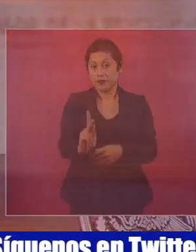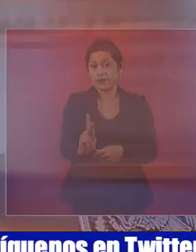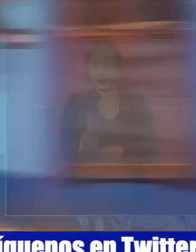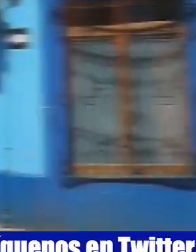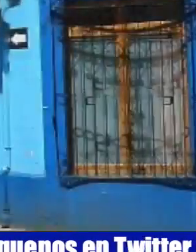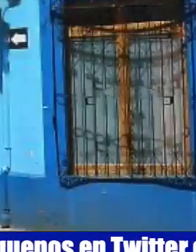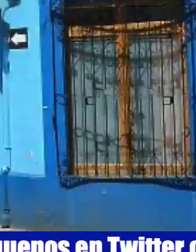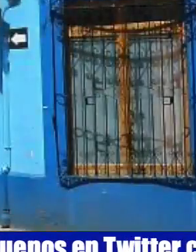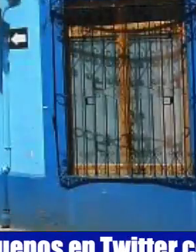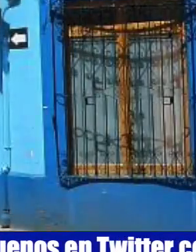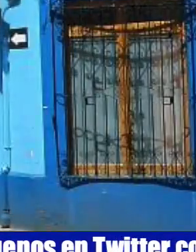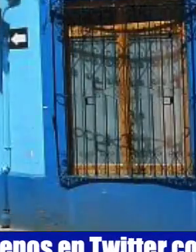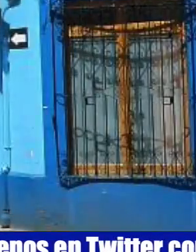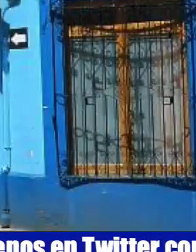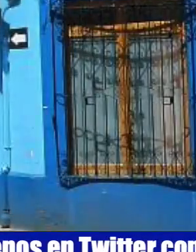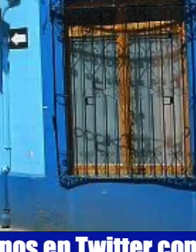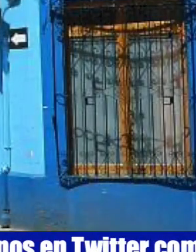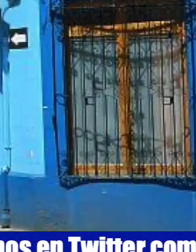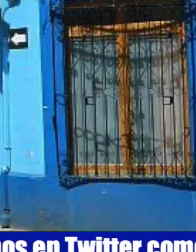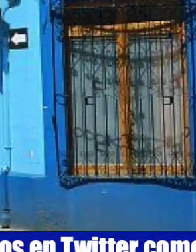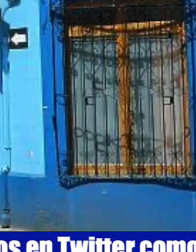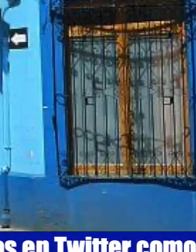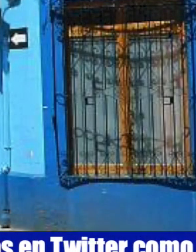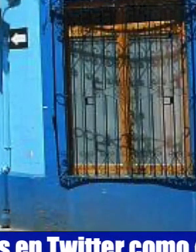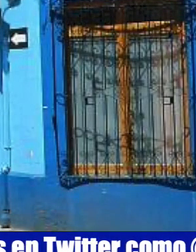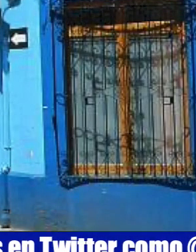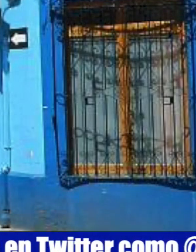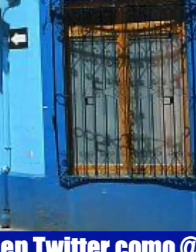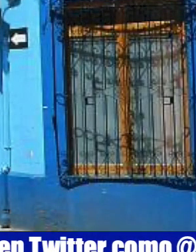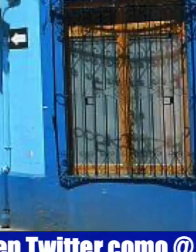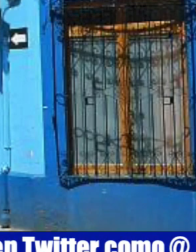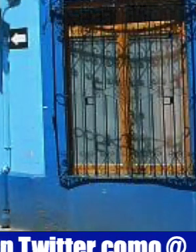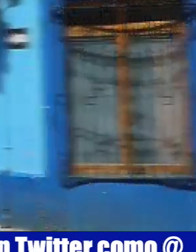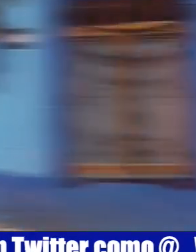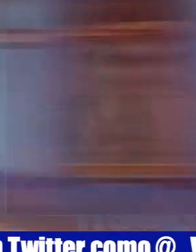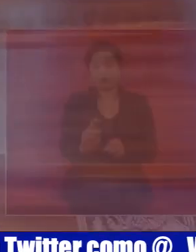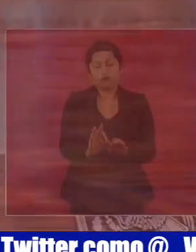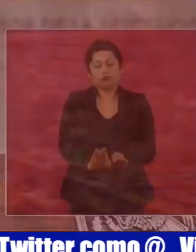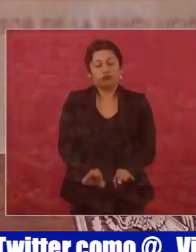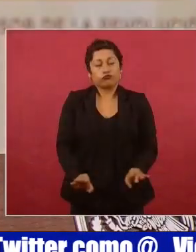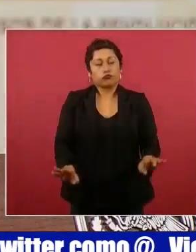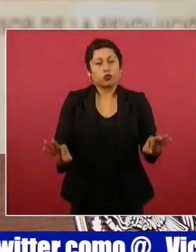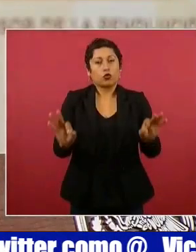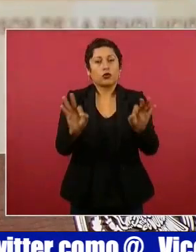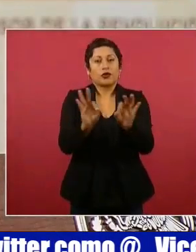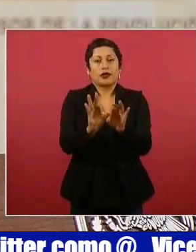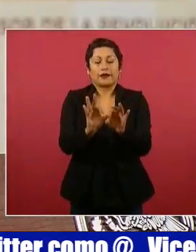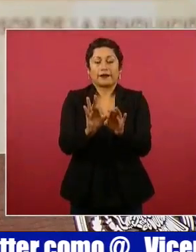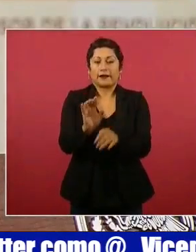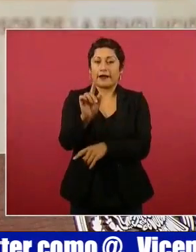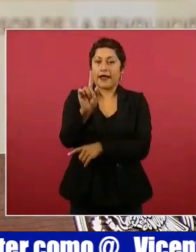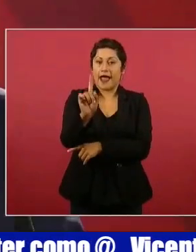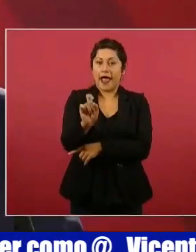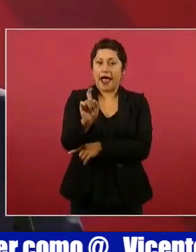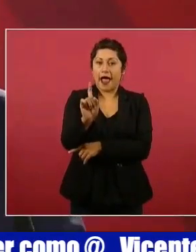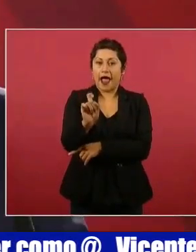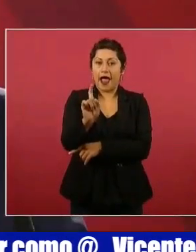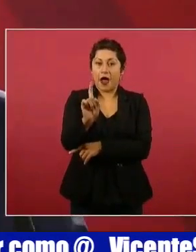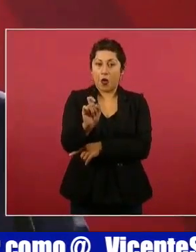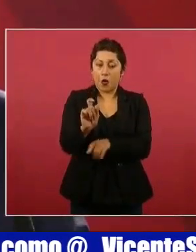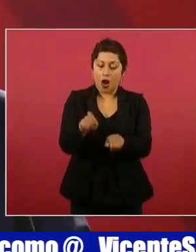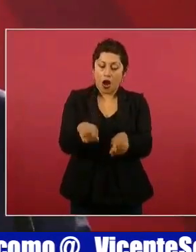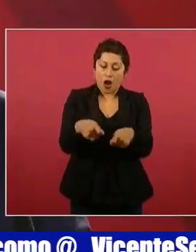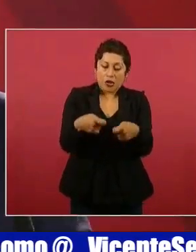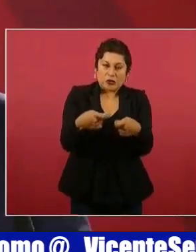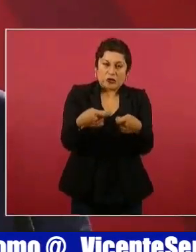medios tradicionales decidieron hacerle vacío a la conferencia matutina. Las sillas que dejaron vacantes las han ocupado otros medios,